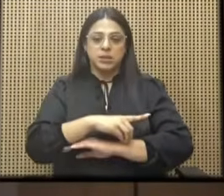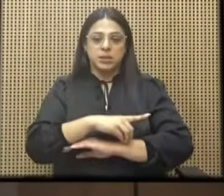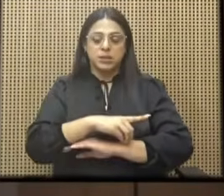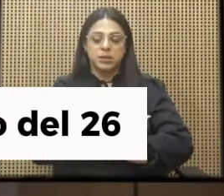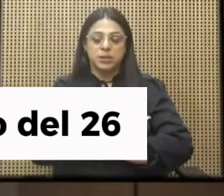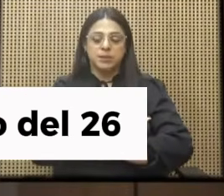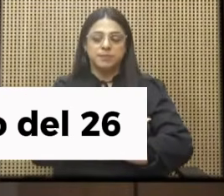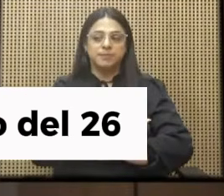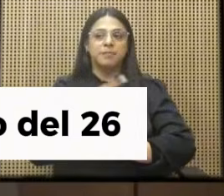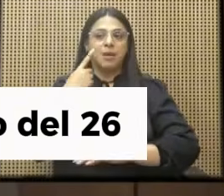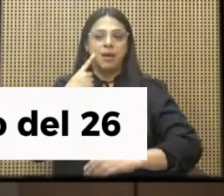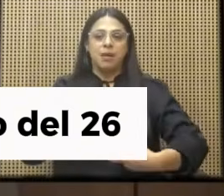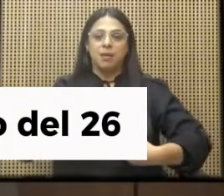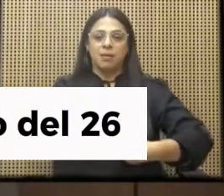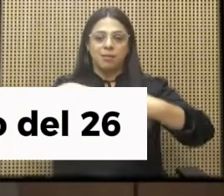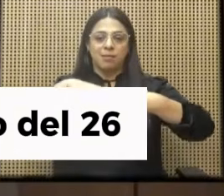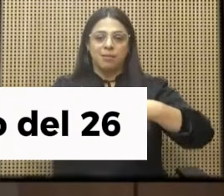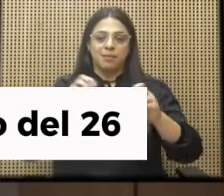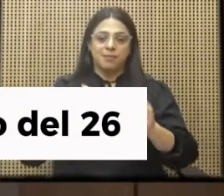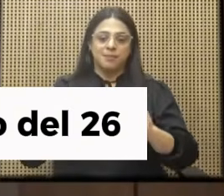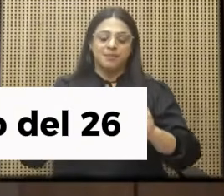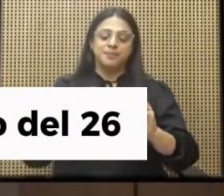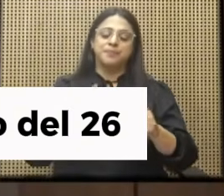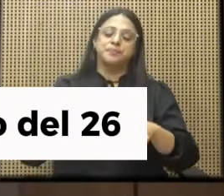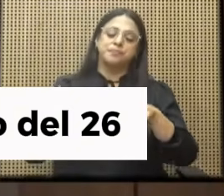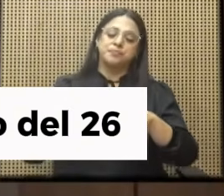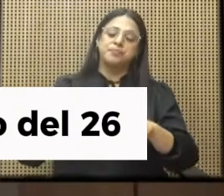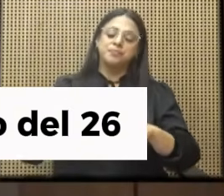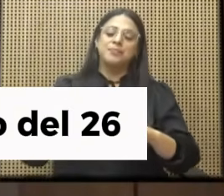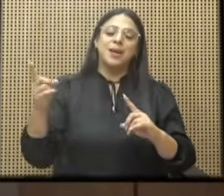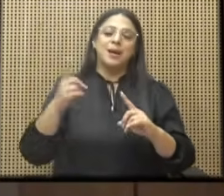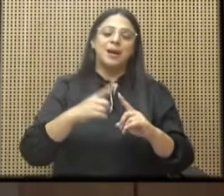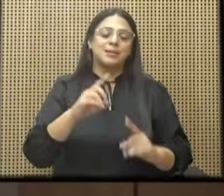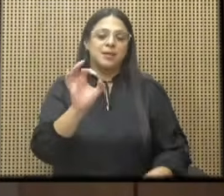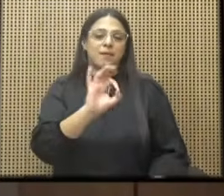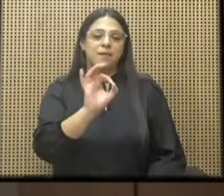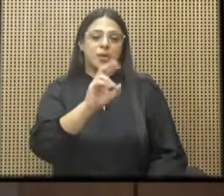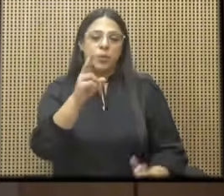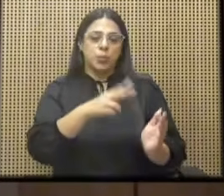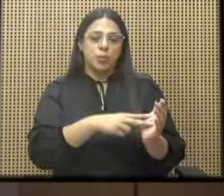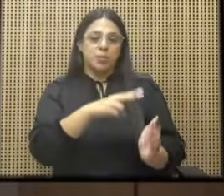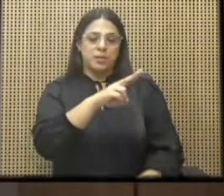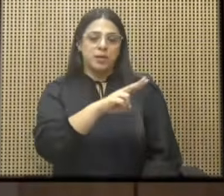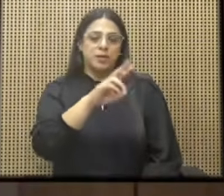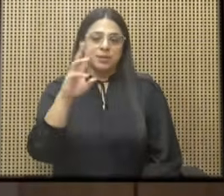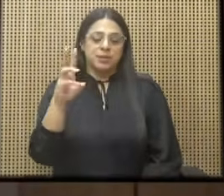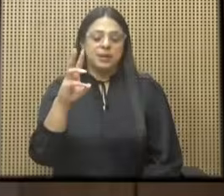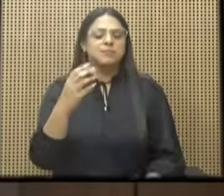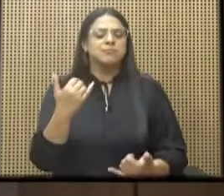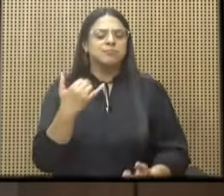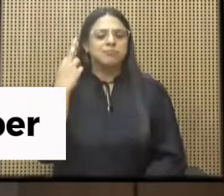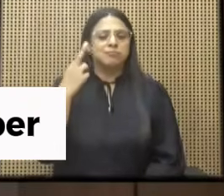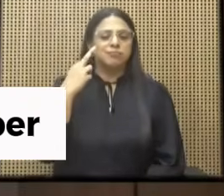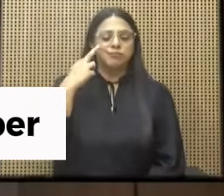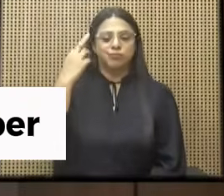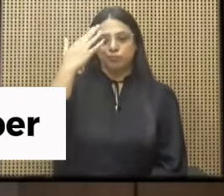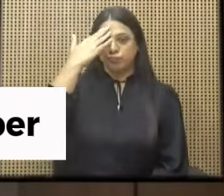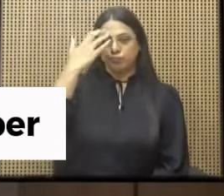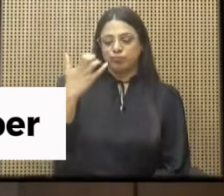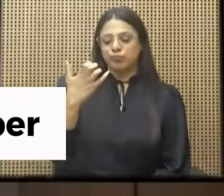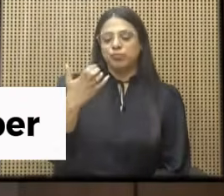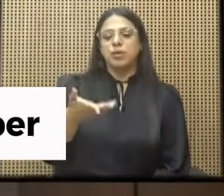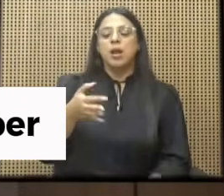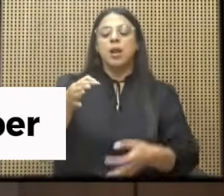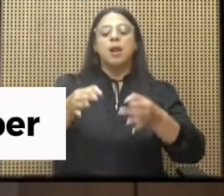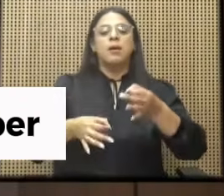tuvo hasta que presentó un informe en febrero del 26. Ahora, ¿por qué razón la Corte